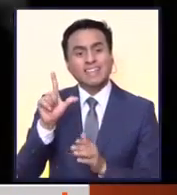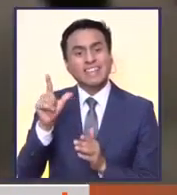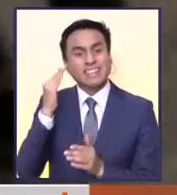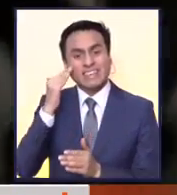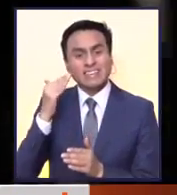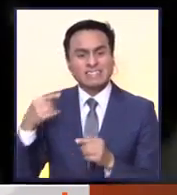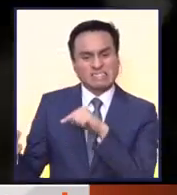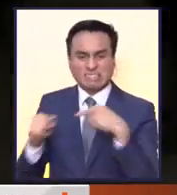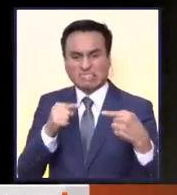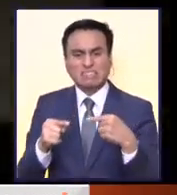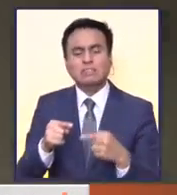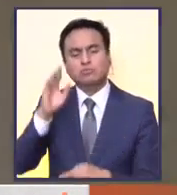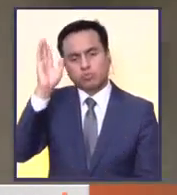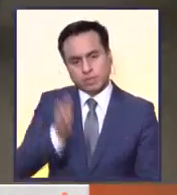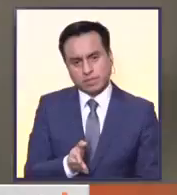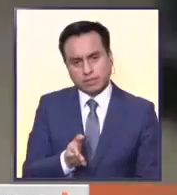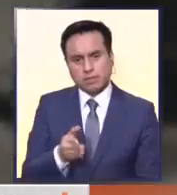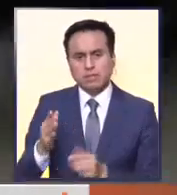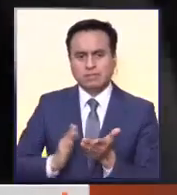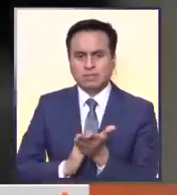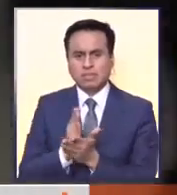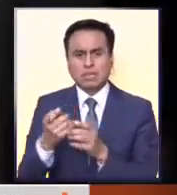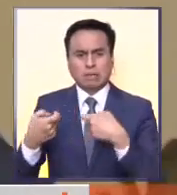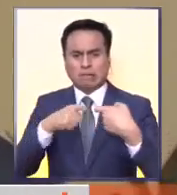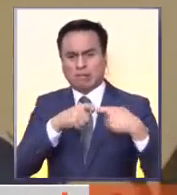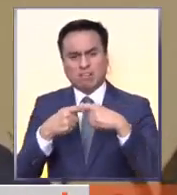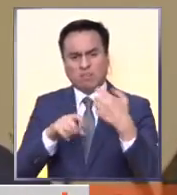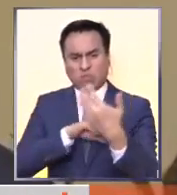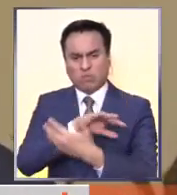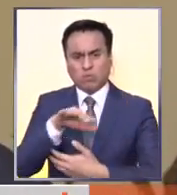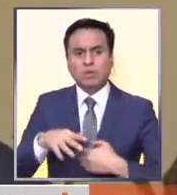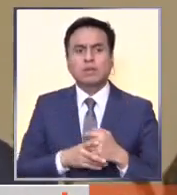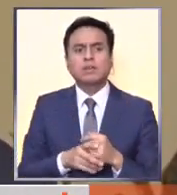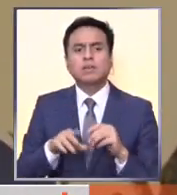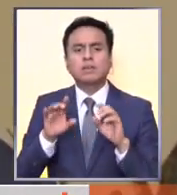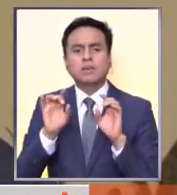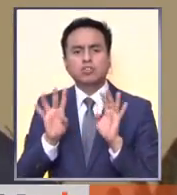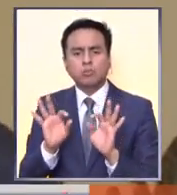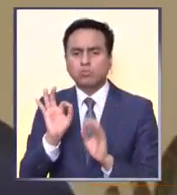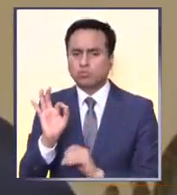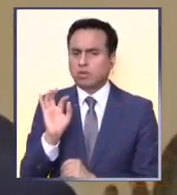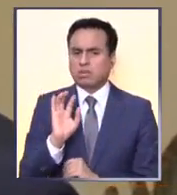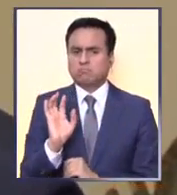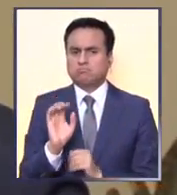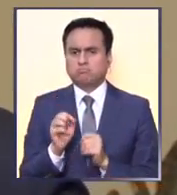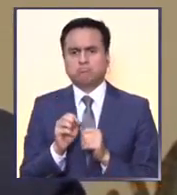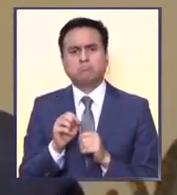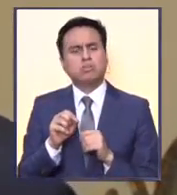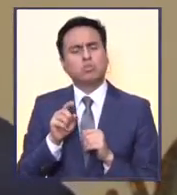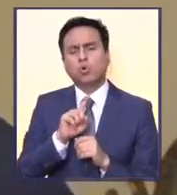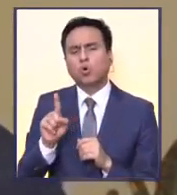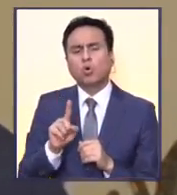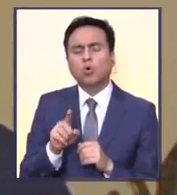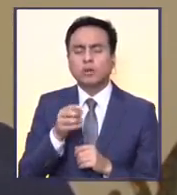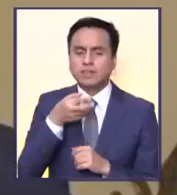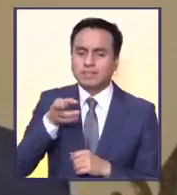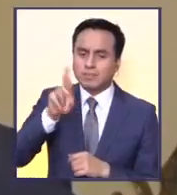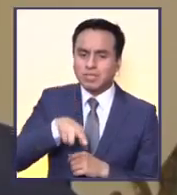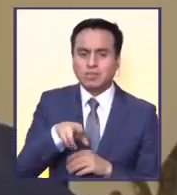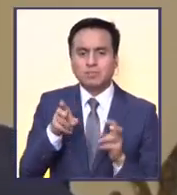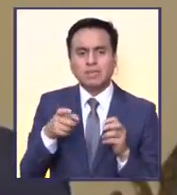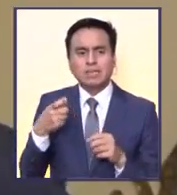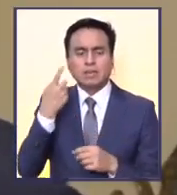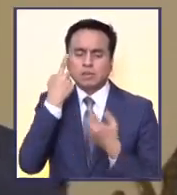que hicieron y participaron de la pelea con un hecho puntual y que no hubo insisto ninguna